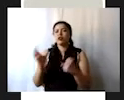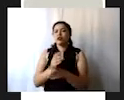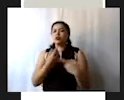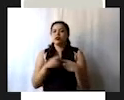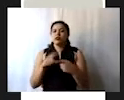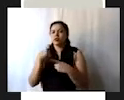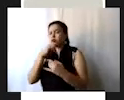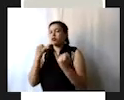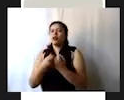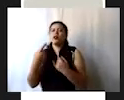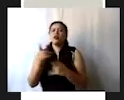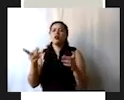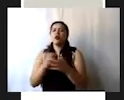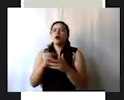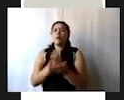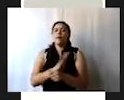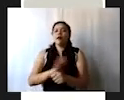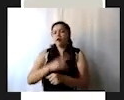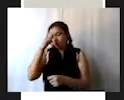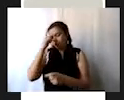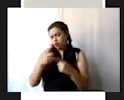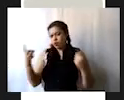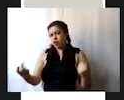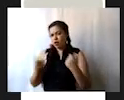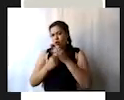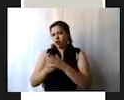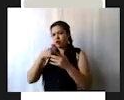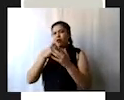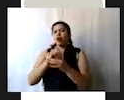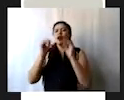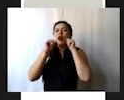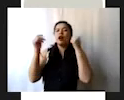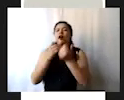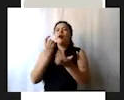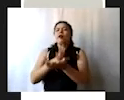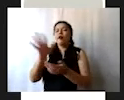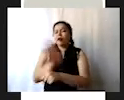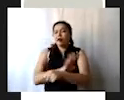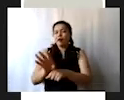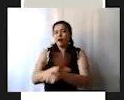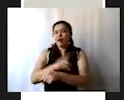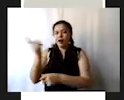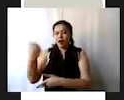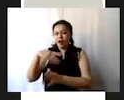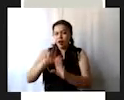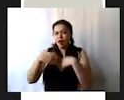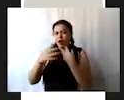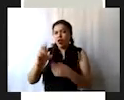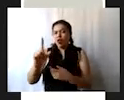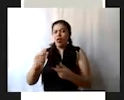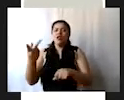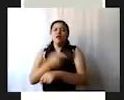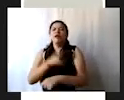también benefician al desarrollo sostenible. Es decir, las organizaciones no solo se benefician de lo que está sucediendo con los ODS, sino que